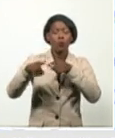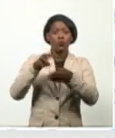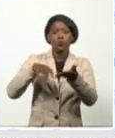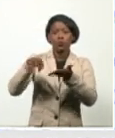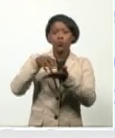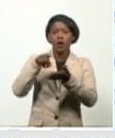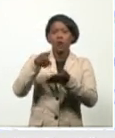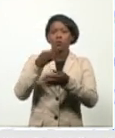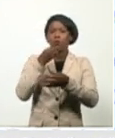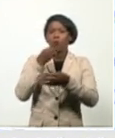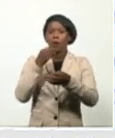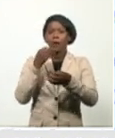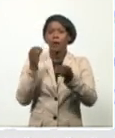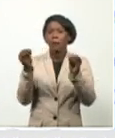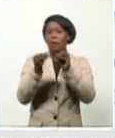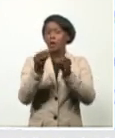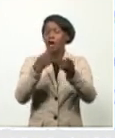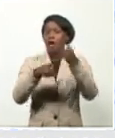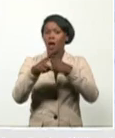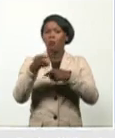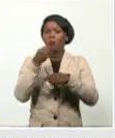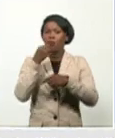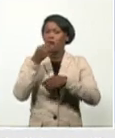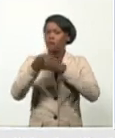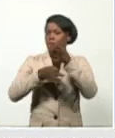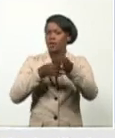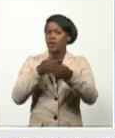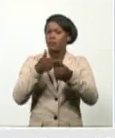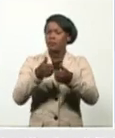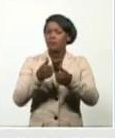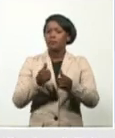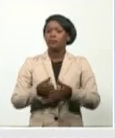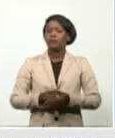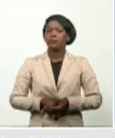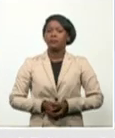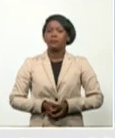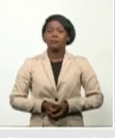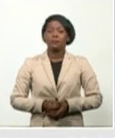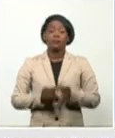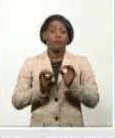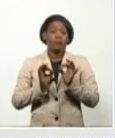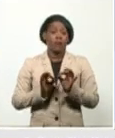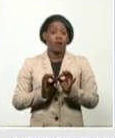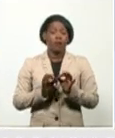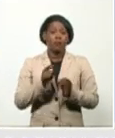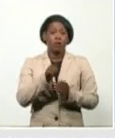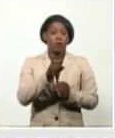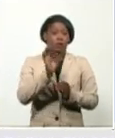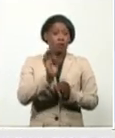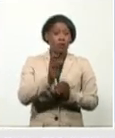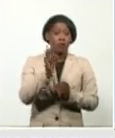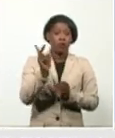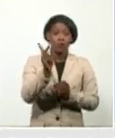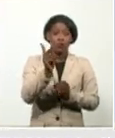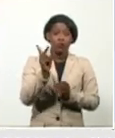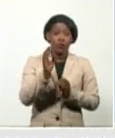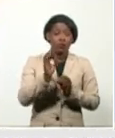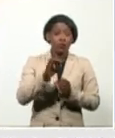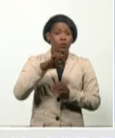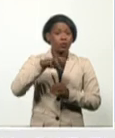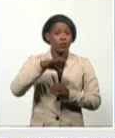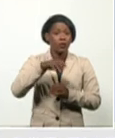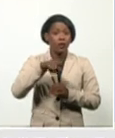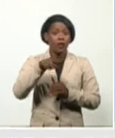más sobre estos casos. Sí, estos son los casos que resultaron